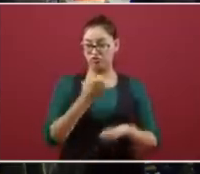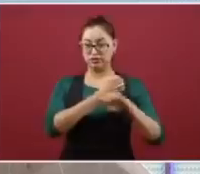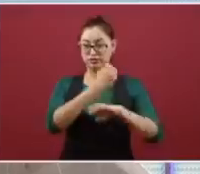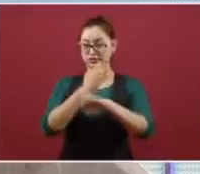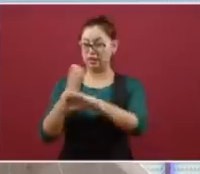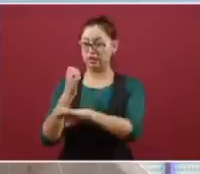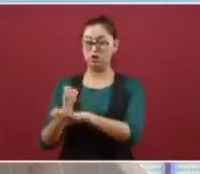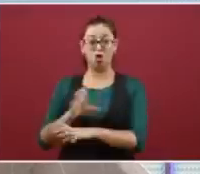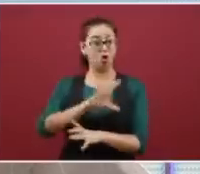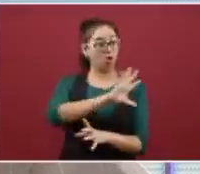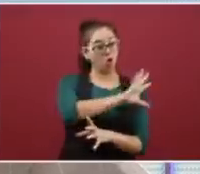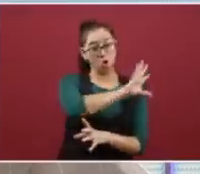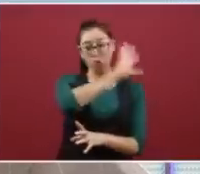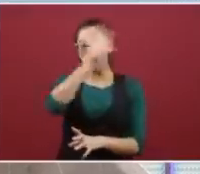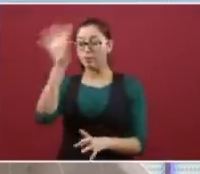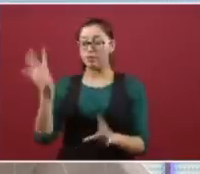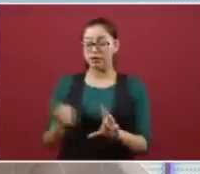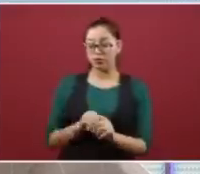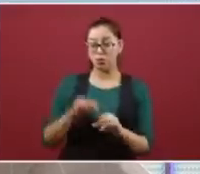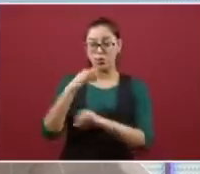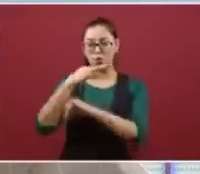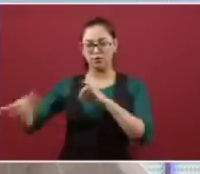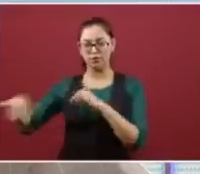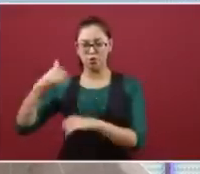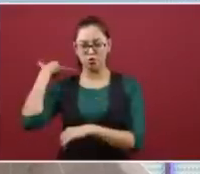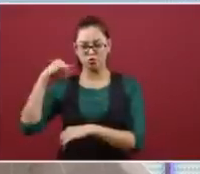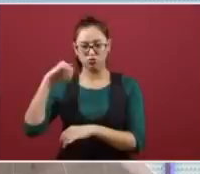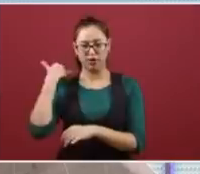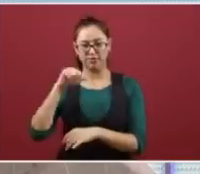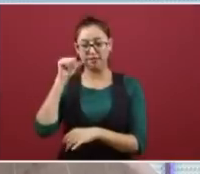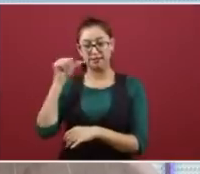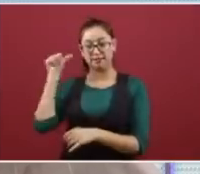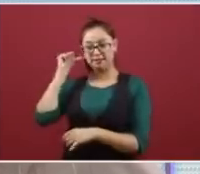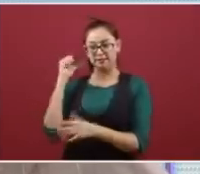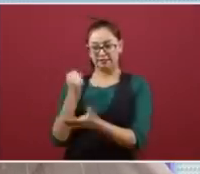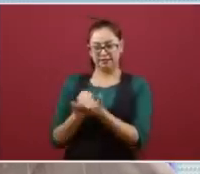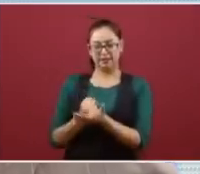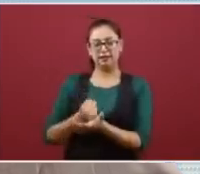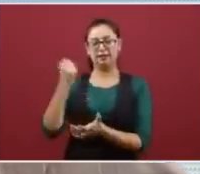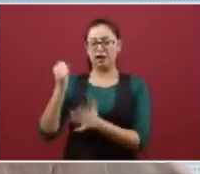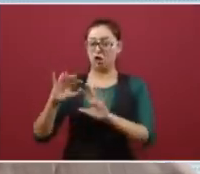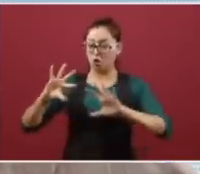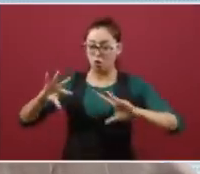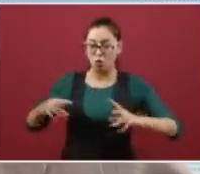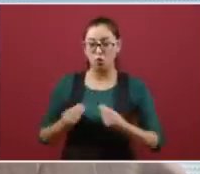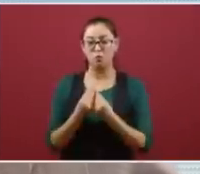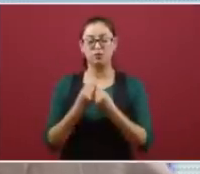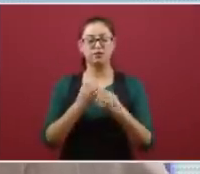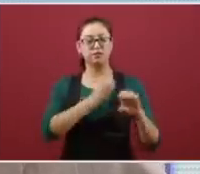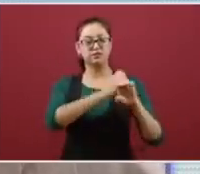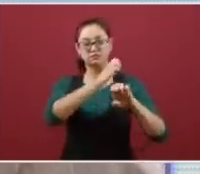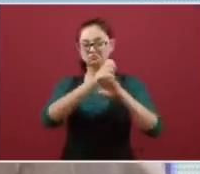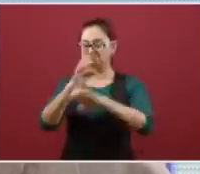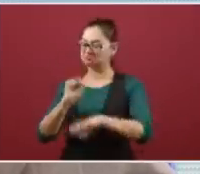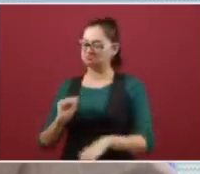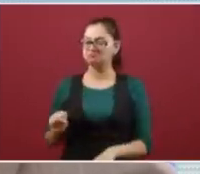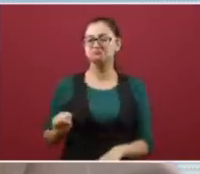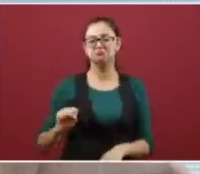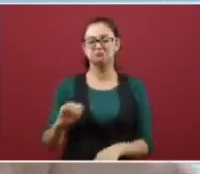a totalidad la totalidad de las entidades federativas